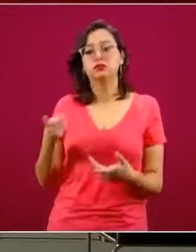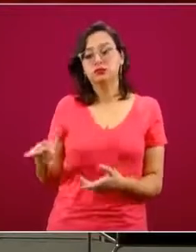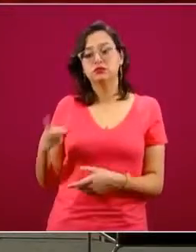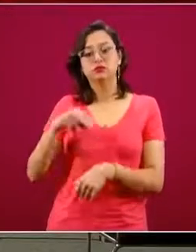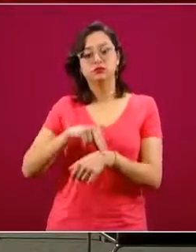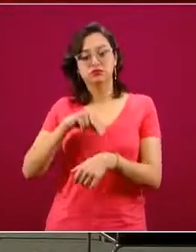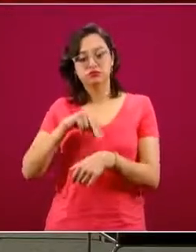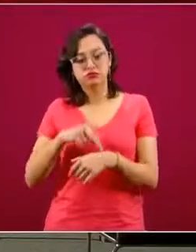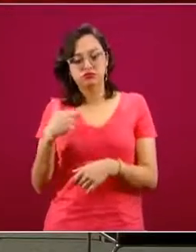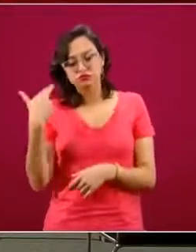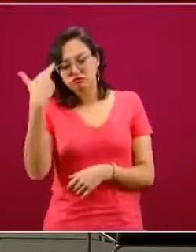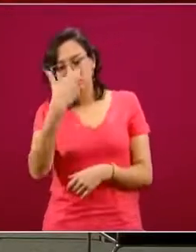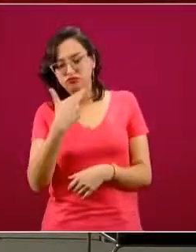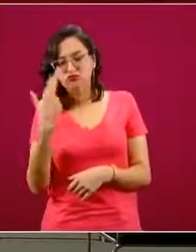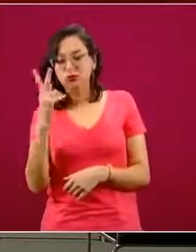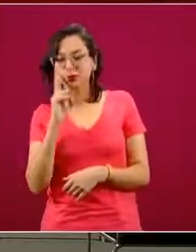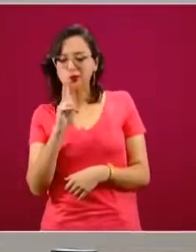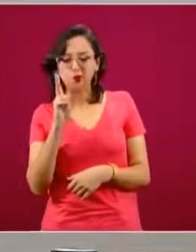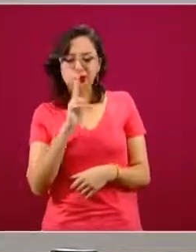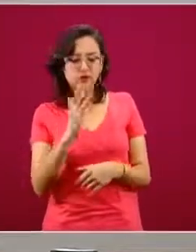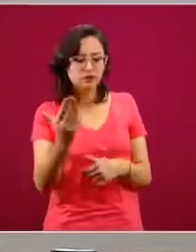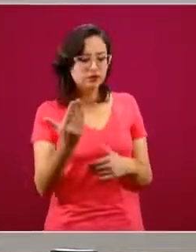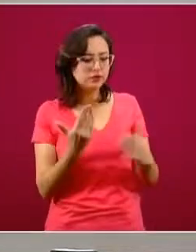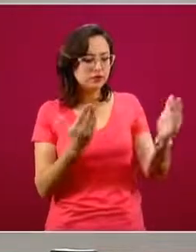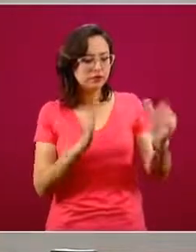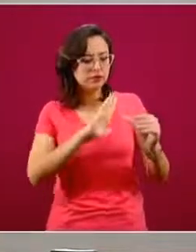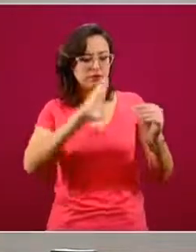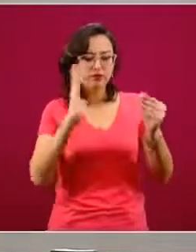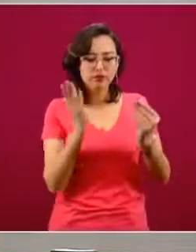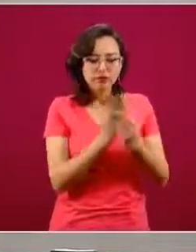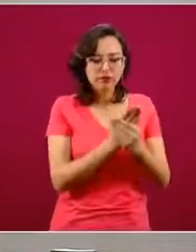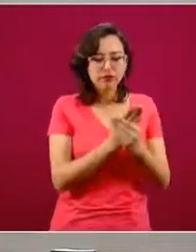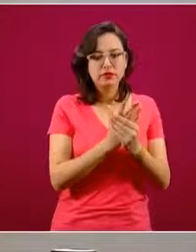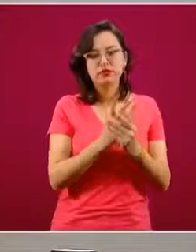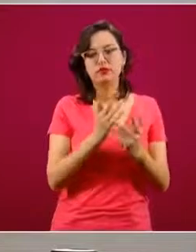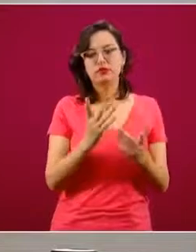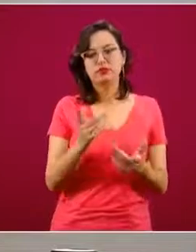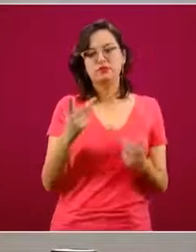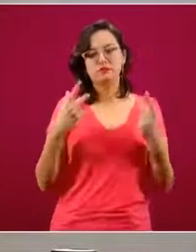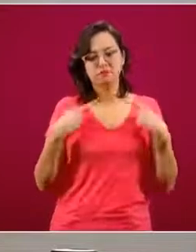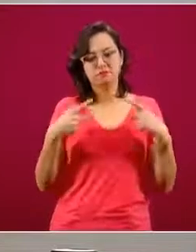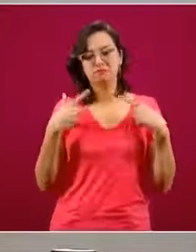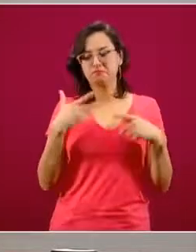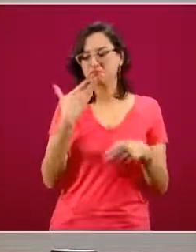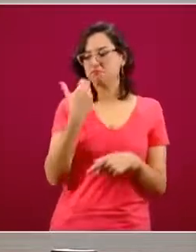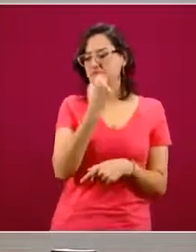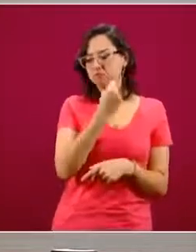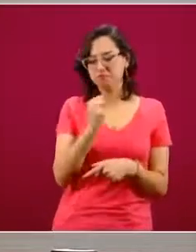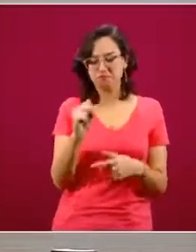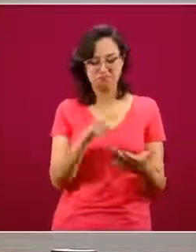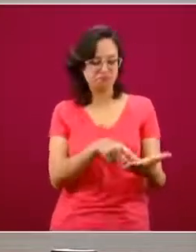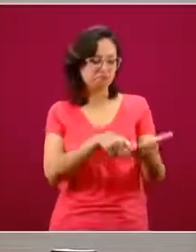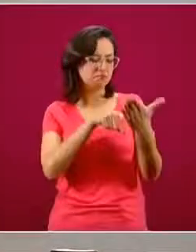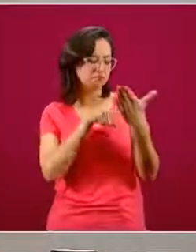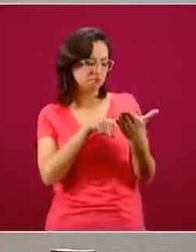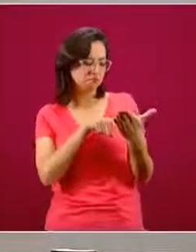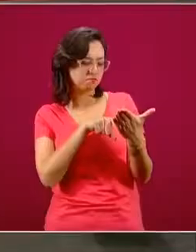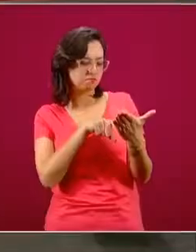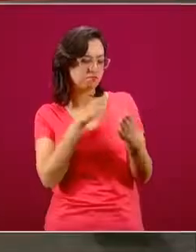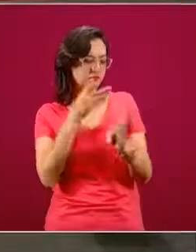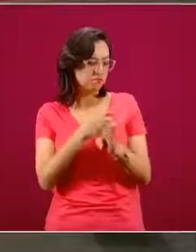revisión de la evidencia, fundamentalmente el expediente clínico por personas expertas que pueden decir, dados